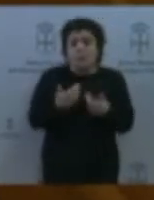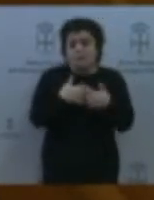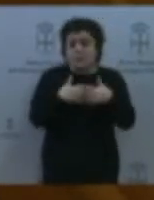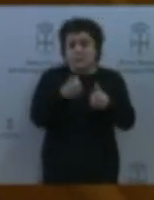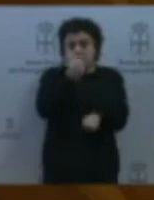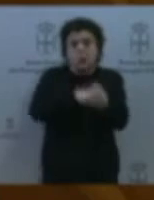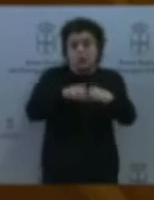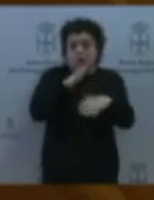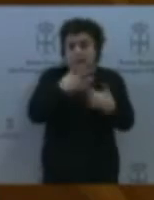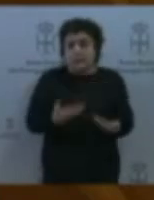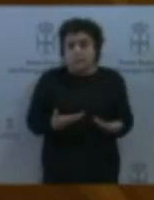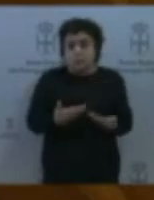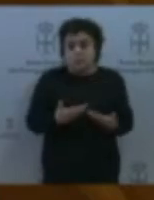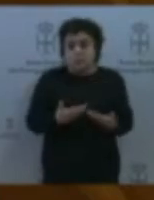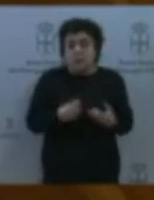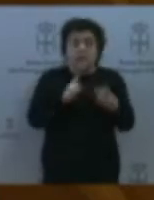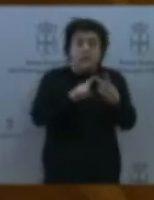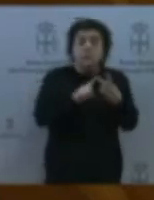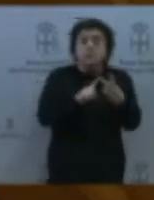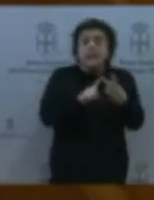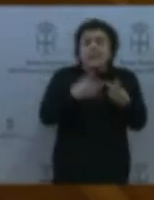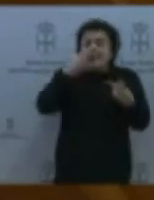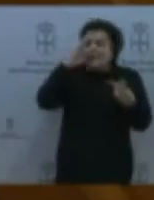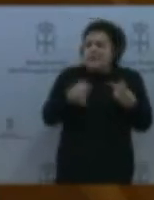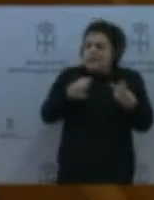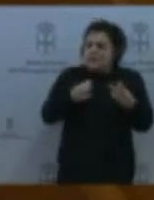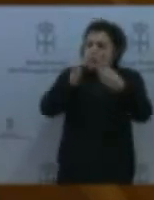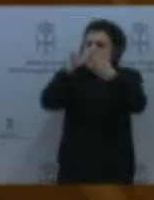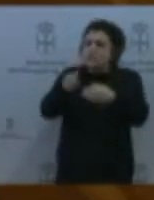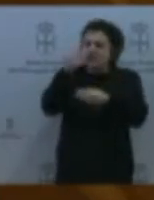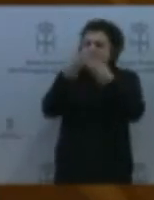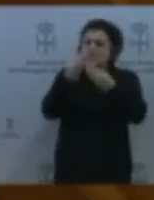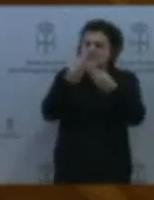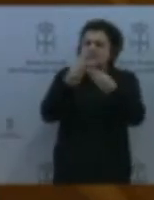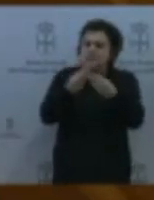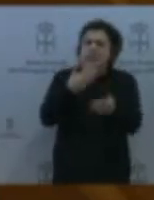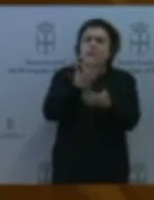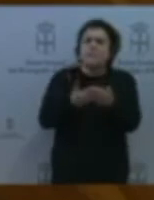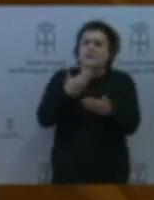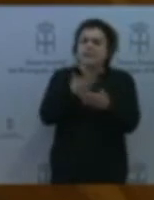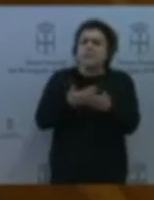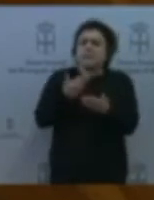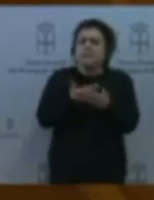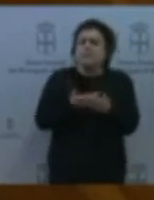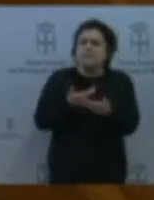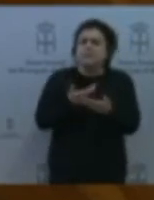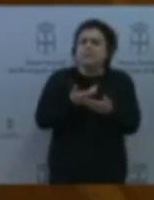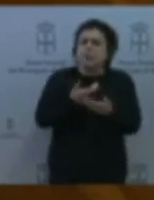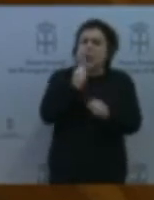usted cree que con la demanda laboral que existe nosotros estamos en condiciones de decir que una inversión que genera cientos de empleos es